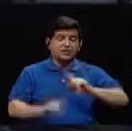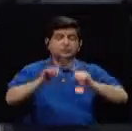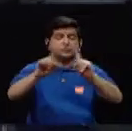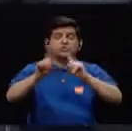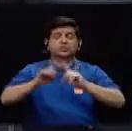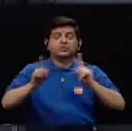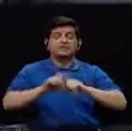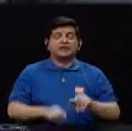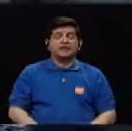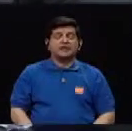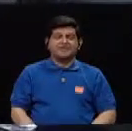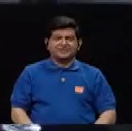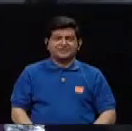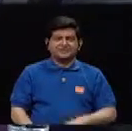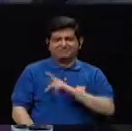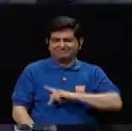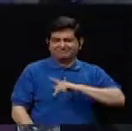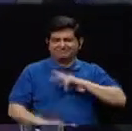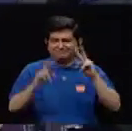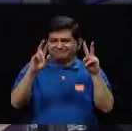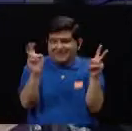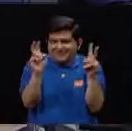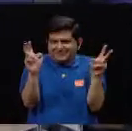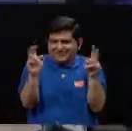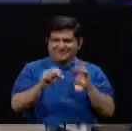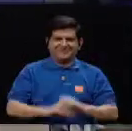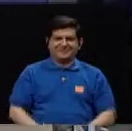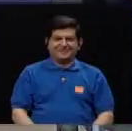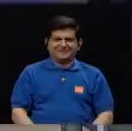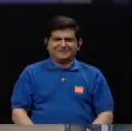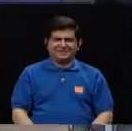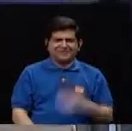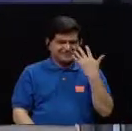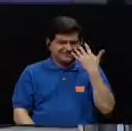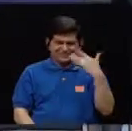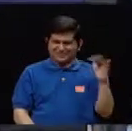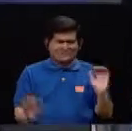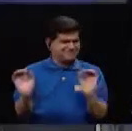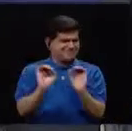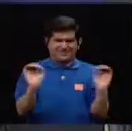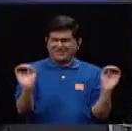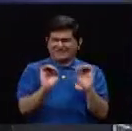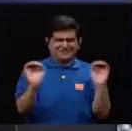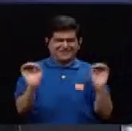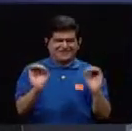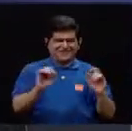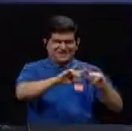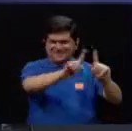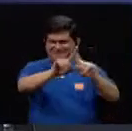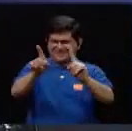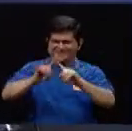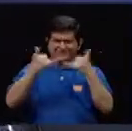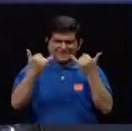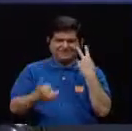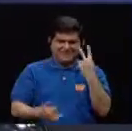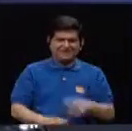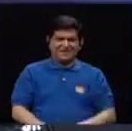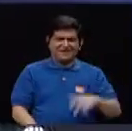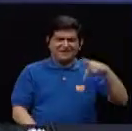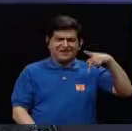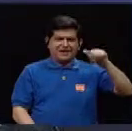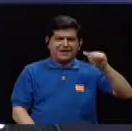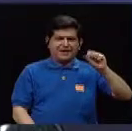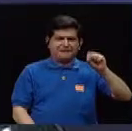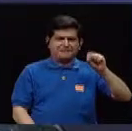sus diferentes personalidades, porque no se parecen en nada una de la otra. Ya la vimos en